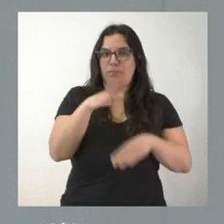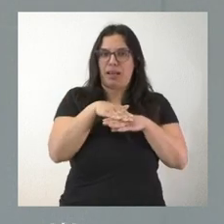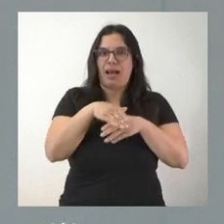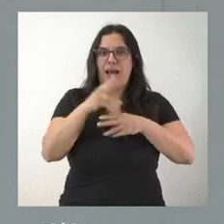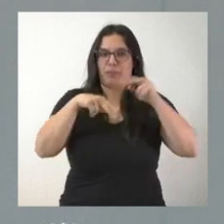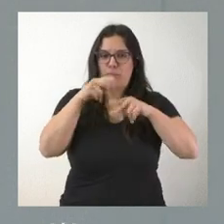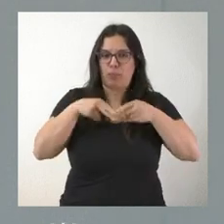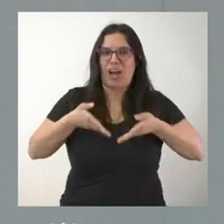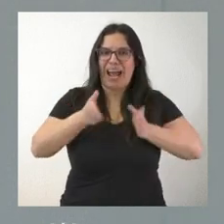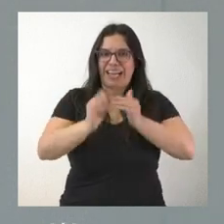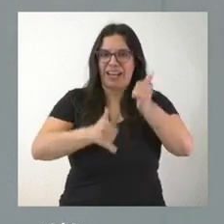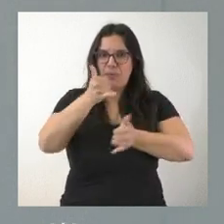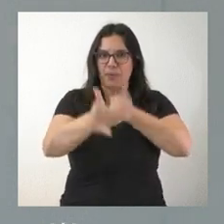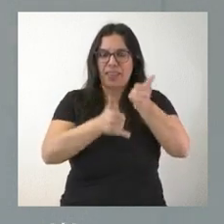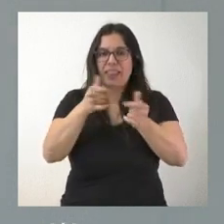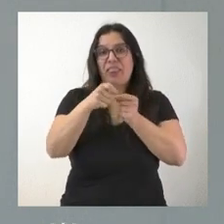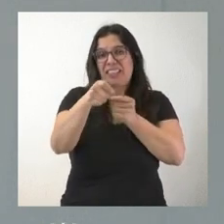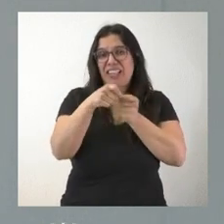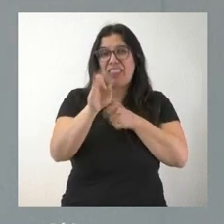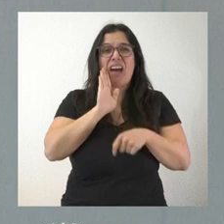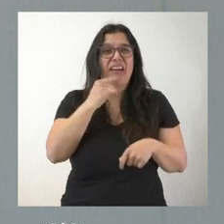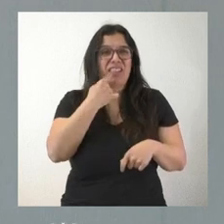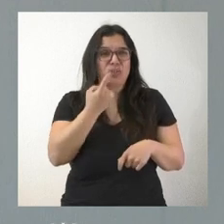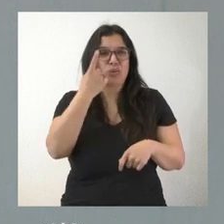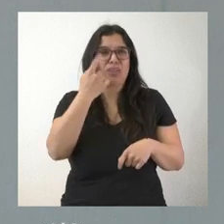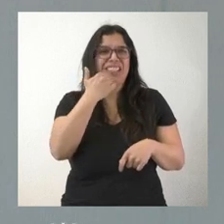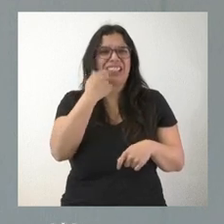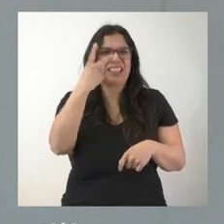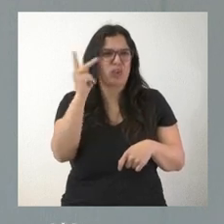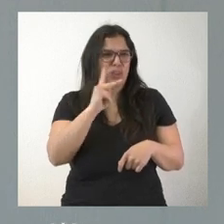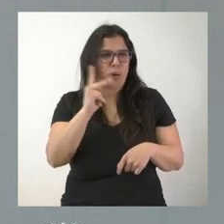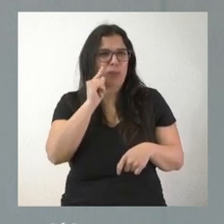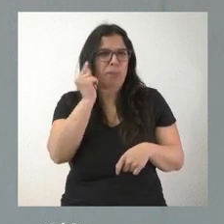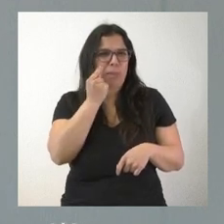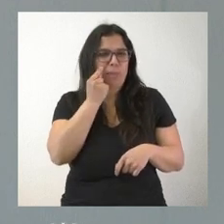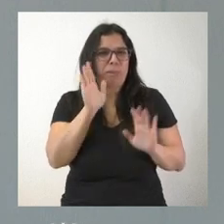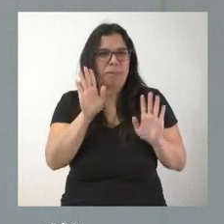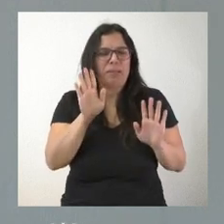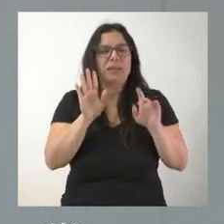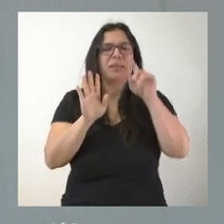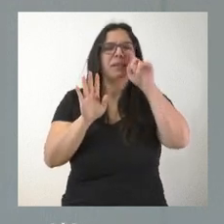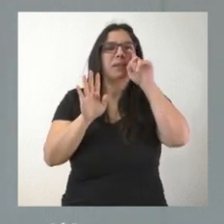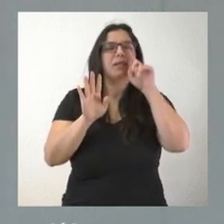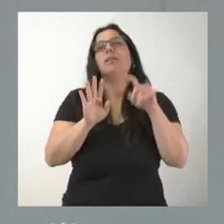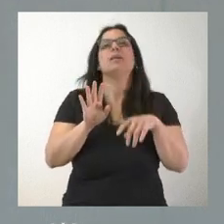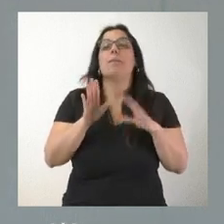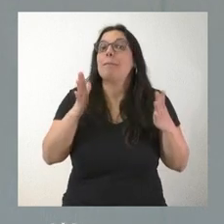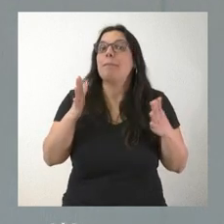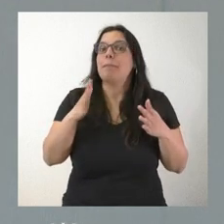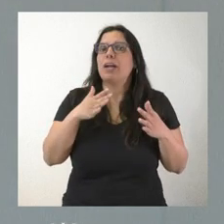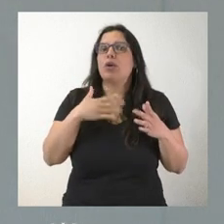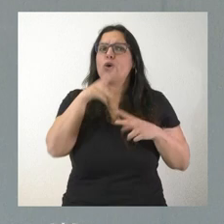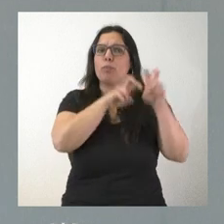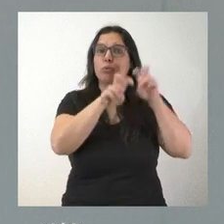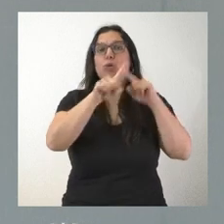sé que son la distancia que le he comentado que eran casi dos kilómetros me parece lo que pero le podemos ofrecer